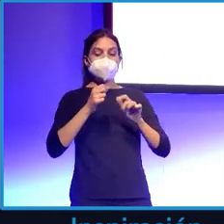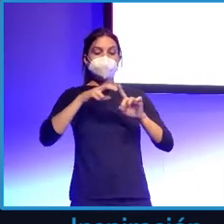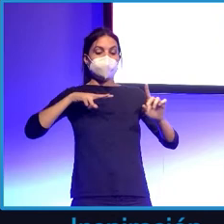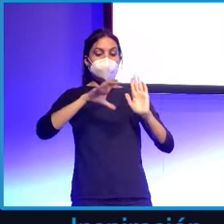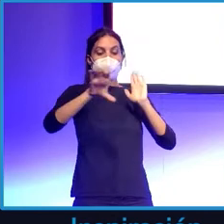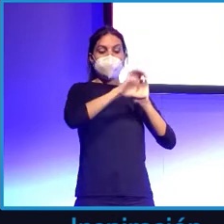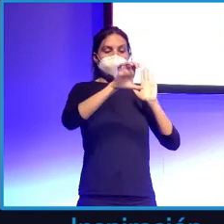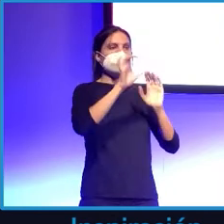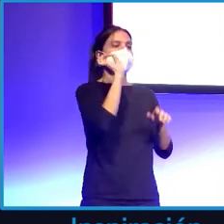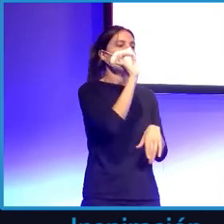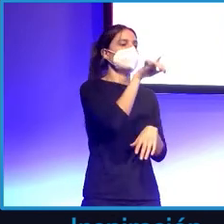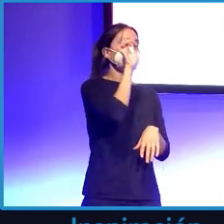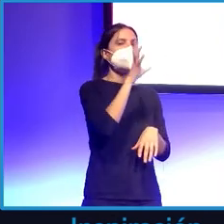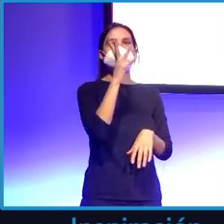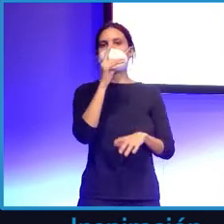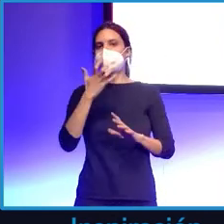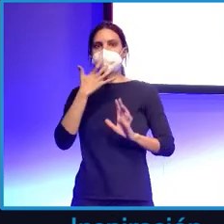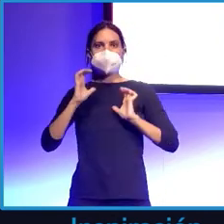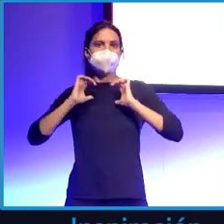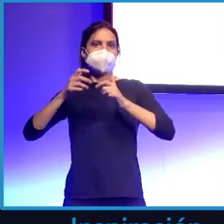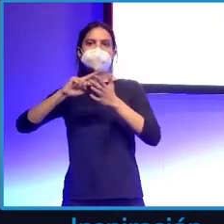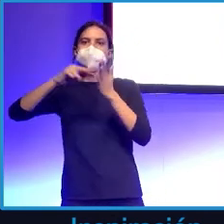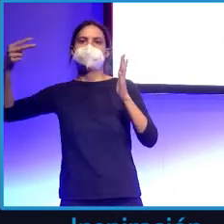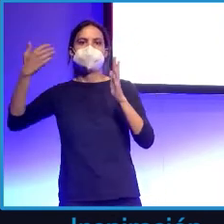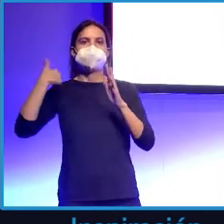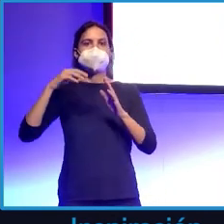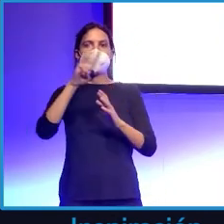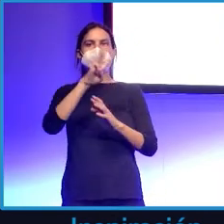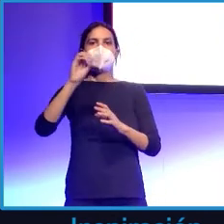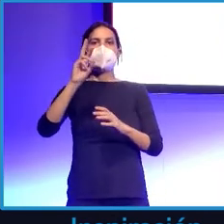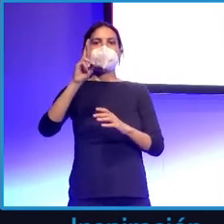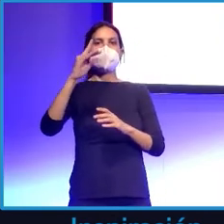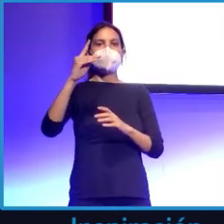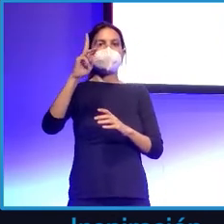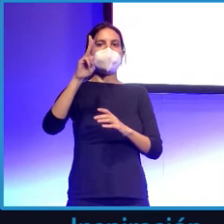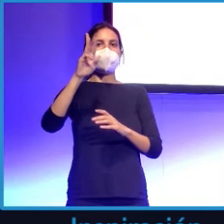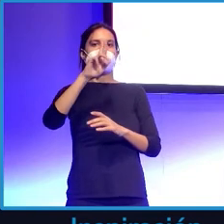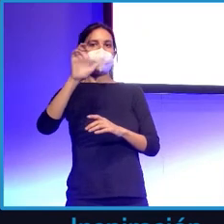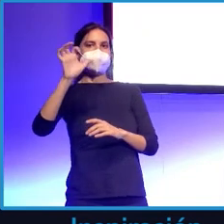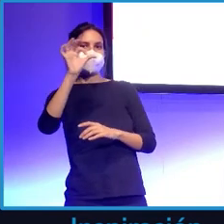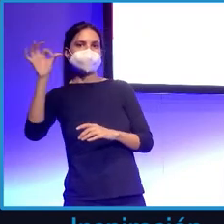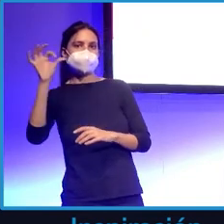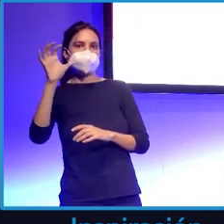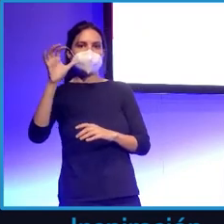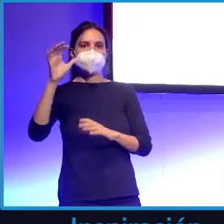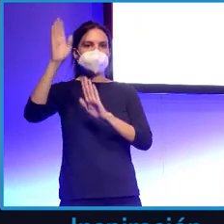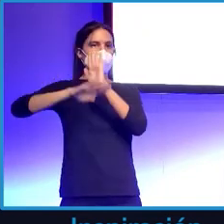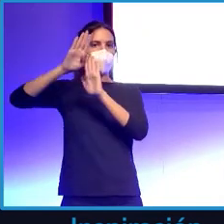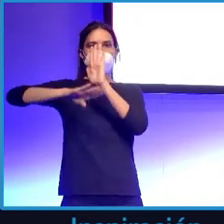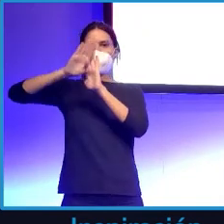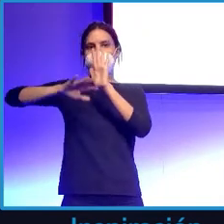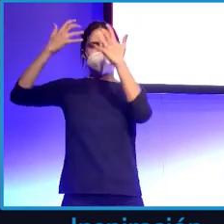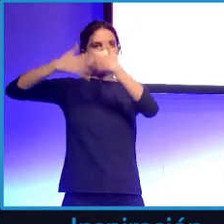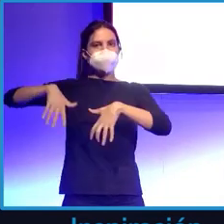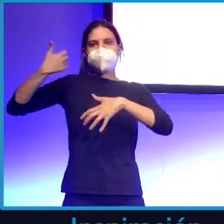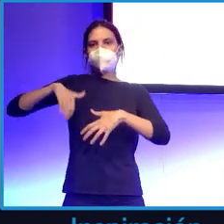tecla ahora la gente que empieza con nuevas tecnologías empieza con un wordpress conoce ms que se lo da todo hecho y muchas veces no entienden cómo funciona